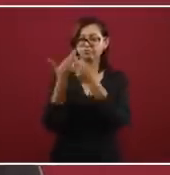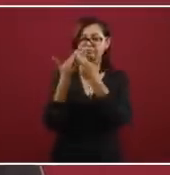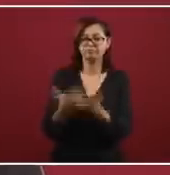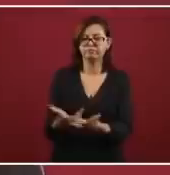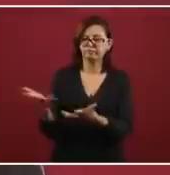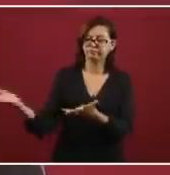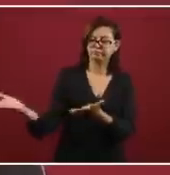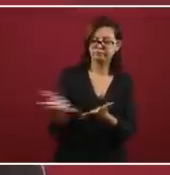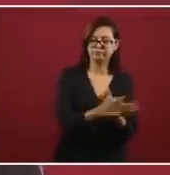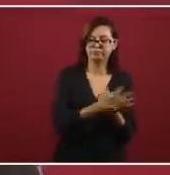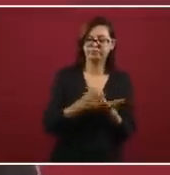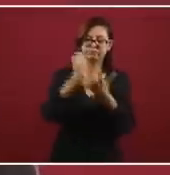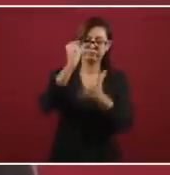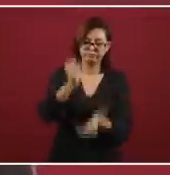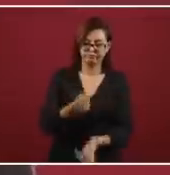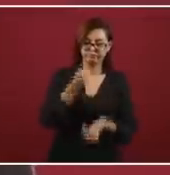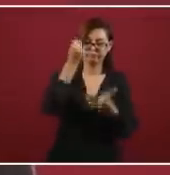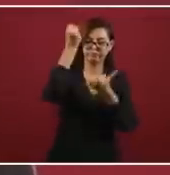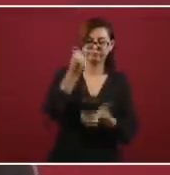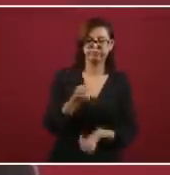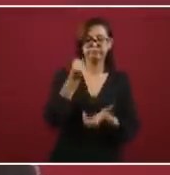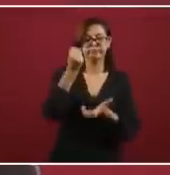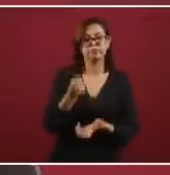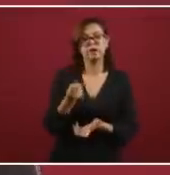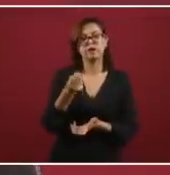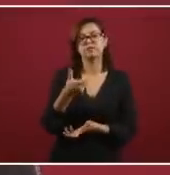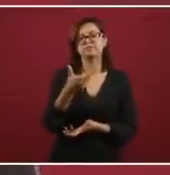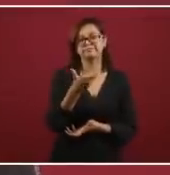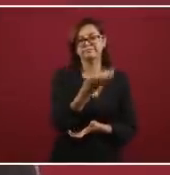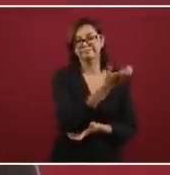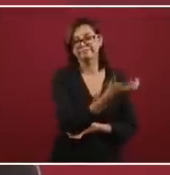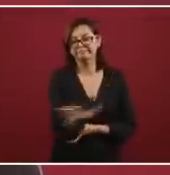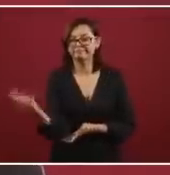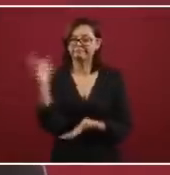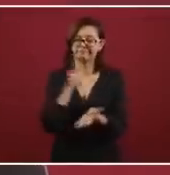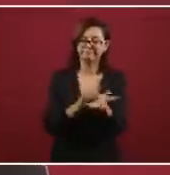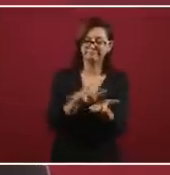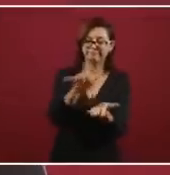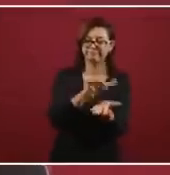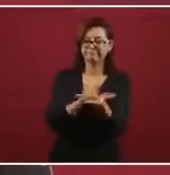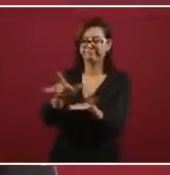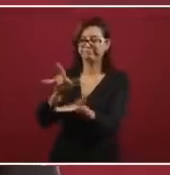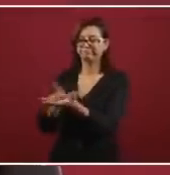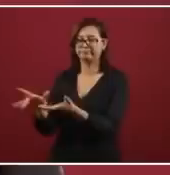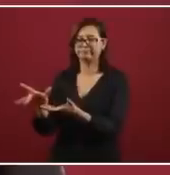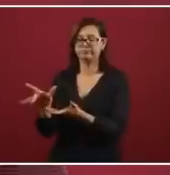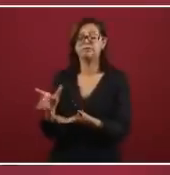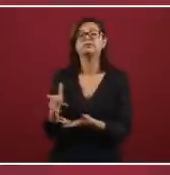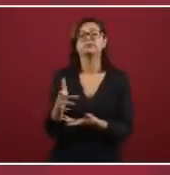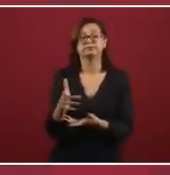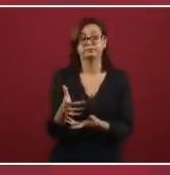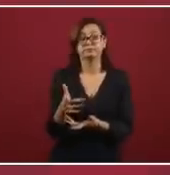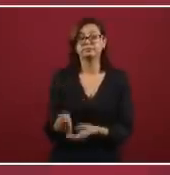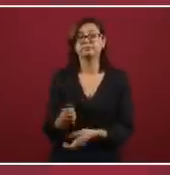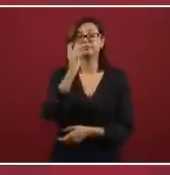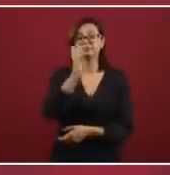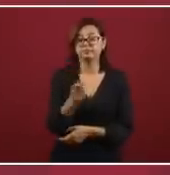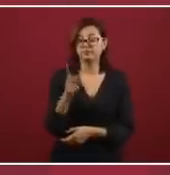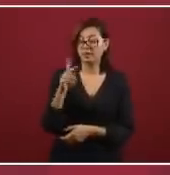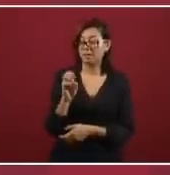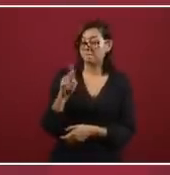campo, vamos a sembrar el petróleo, vamos a utilizar los excedentes de